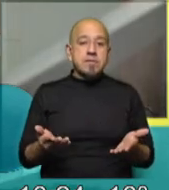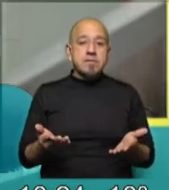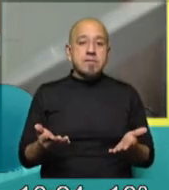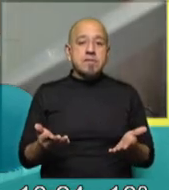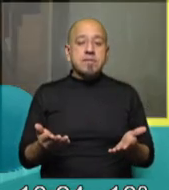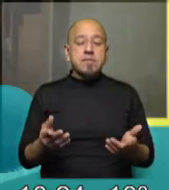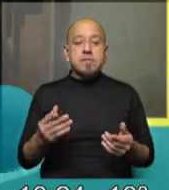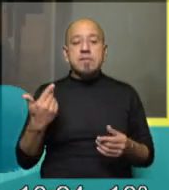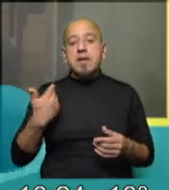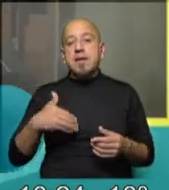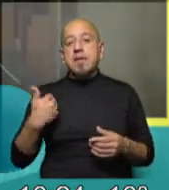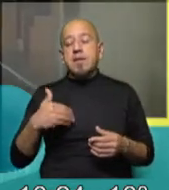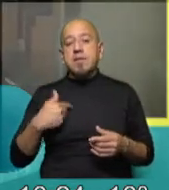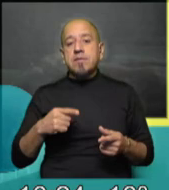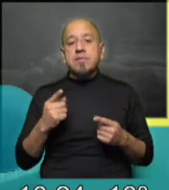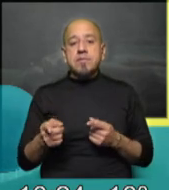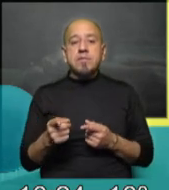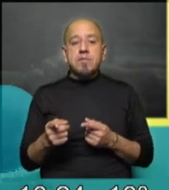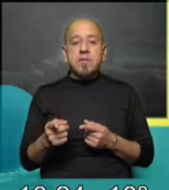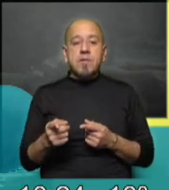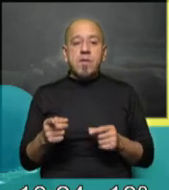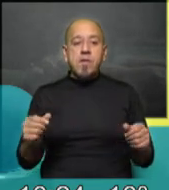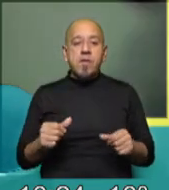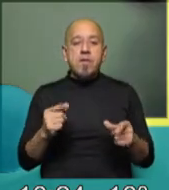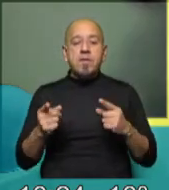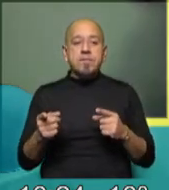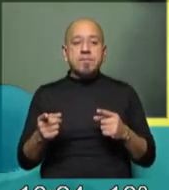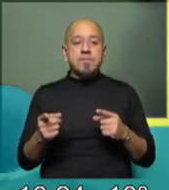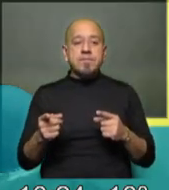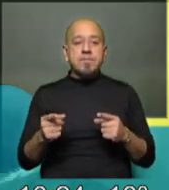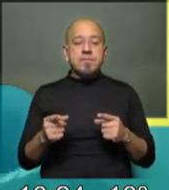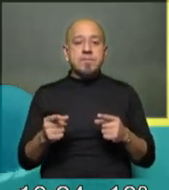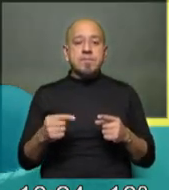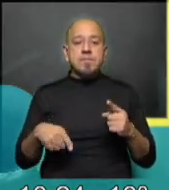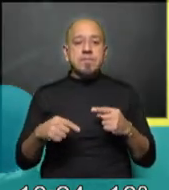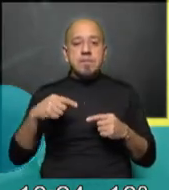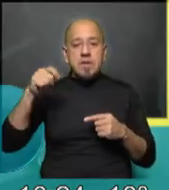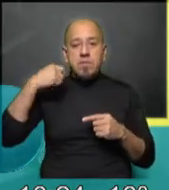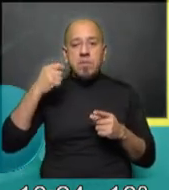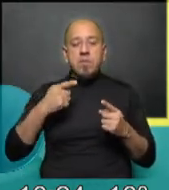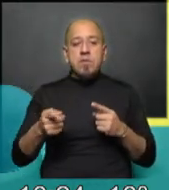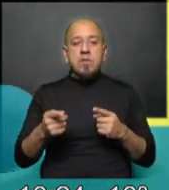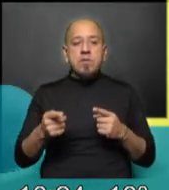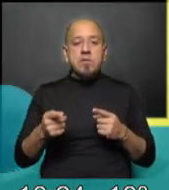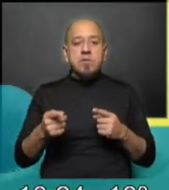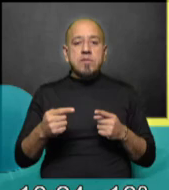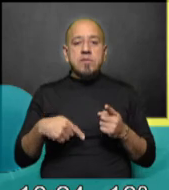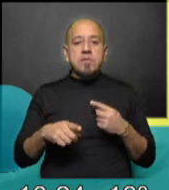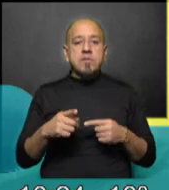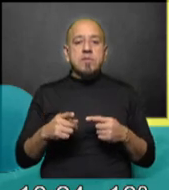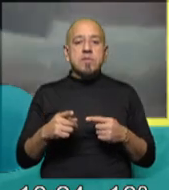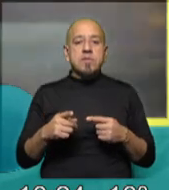Moreno, argentino él, que hizo El Custodio en algún momento, gran película, gran. Los Delincuentes se